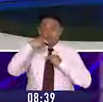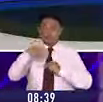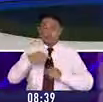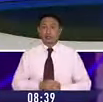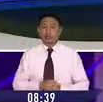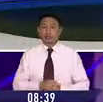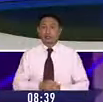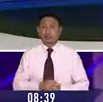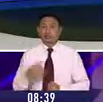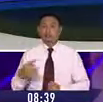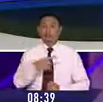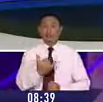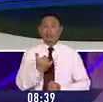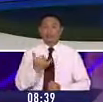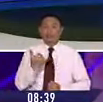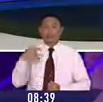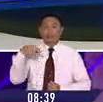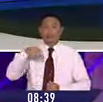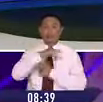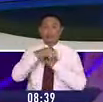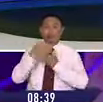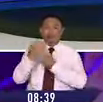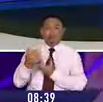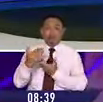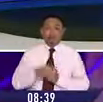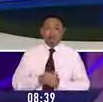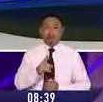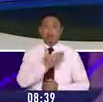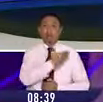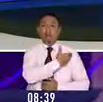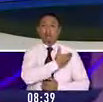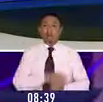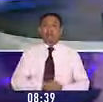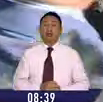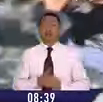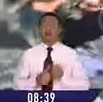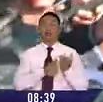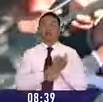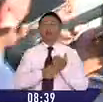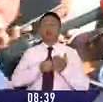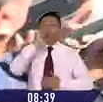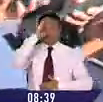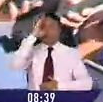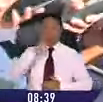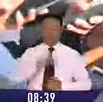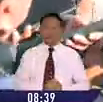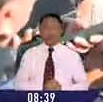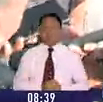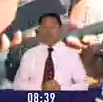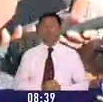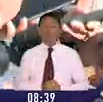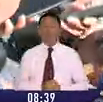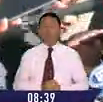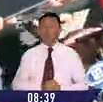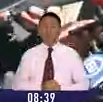quien de primera mano nos entregará esta información. Son las declaraciones del ministro del Interior.